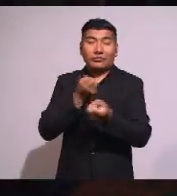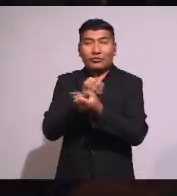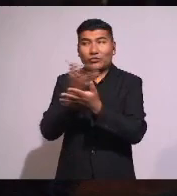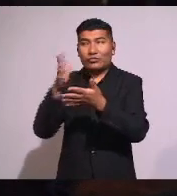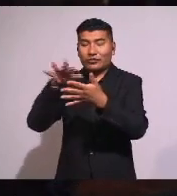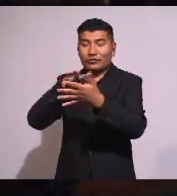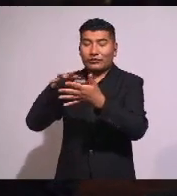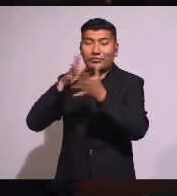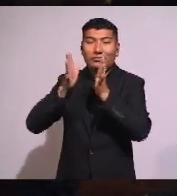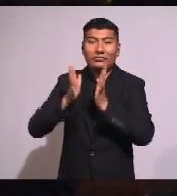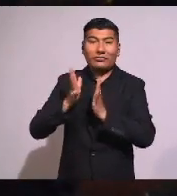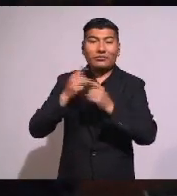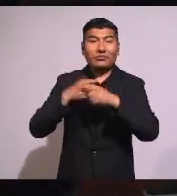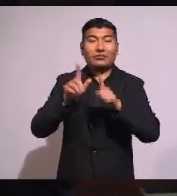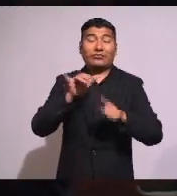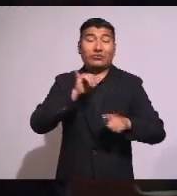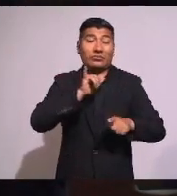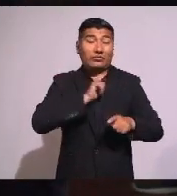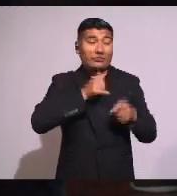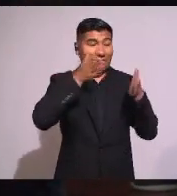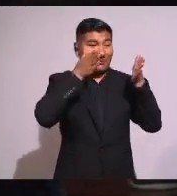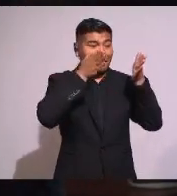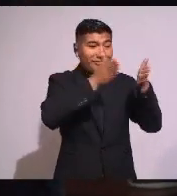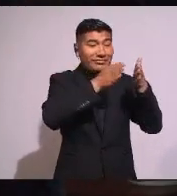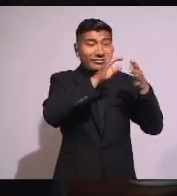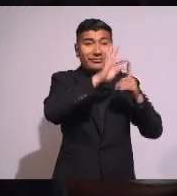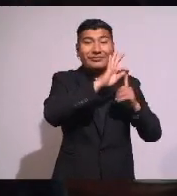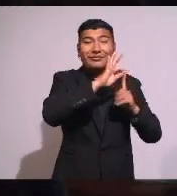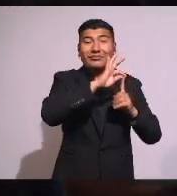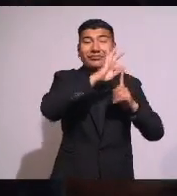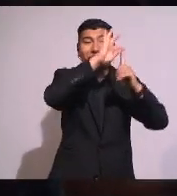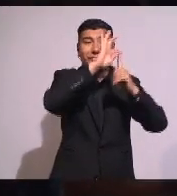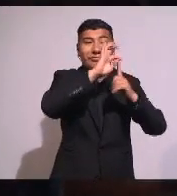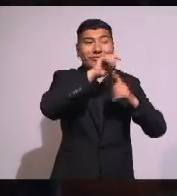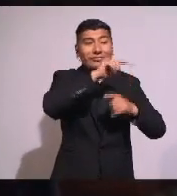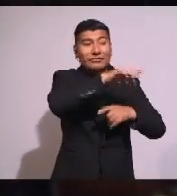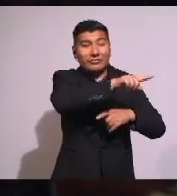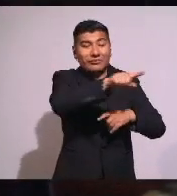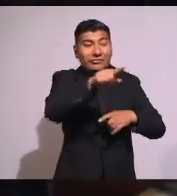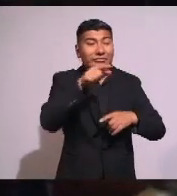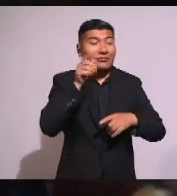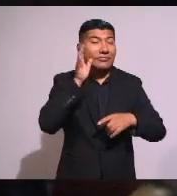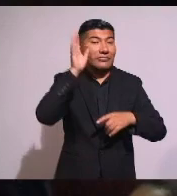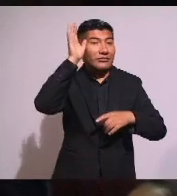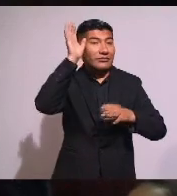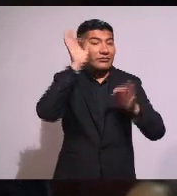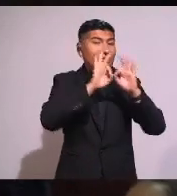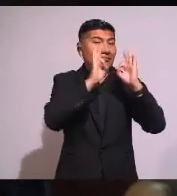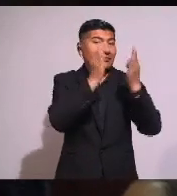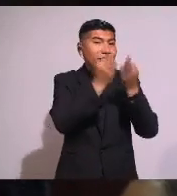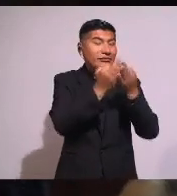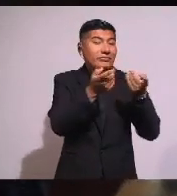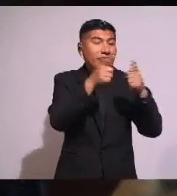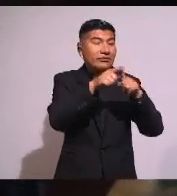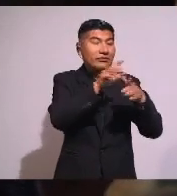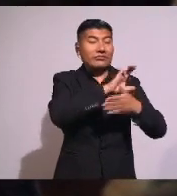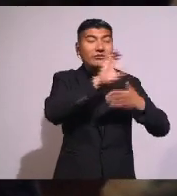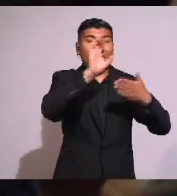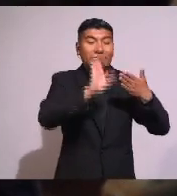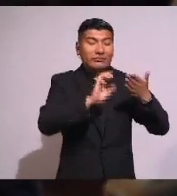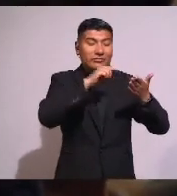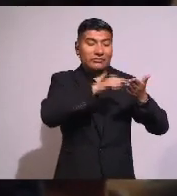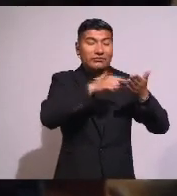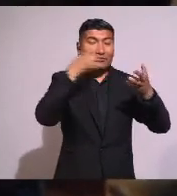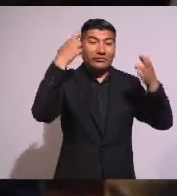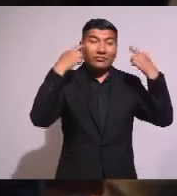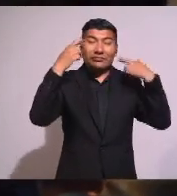alumnos. Pero yo me dirijo ahora especialmente a los padres de familia al concluir esta sencilla